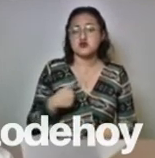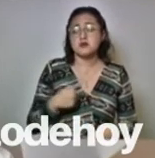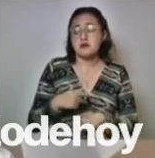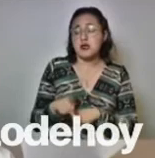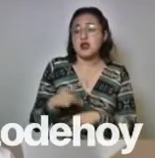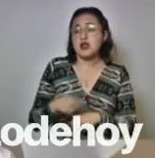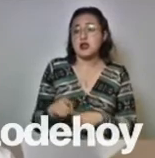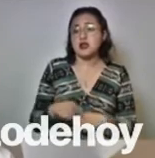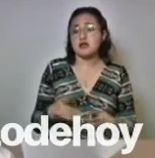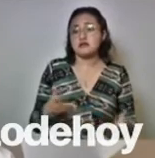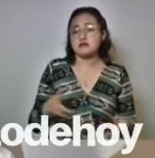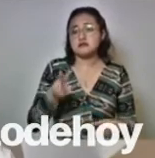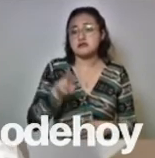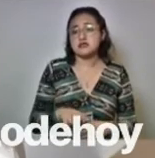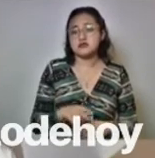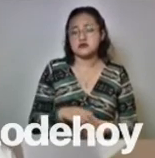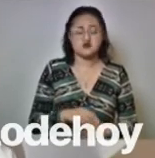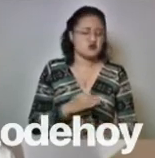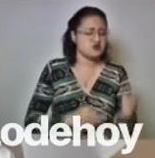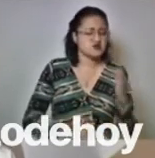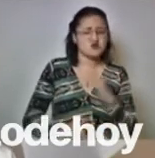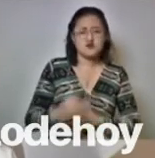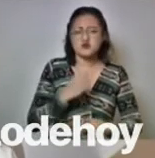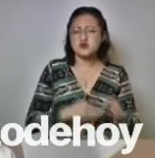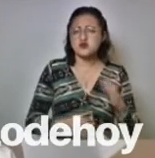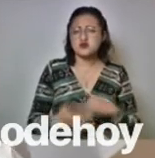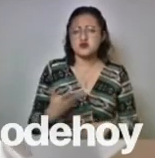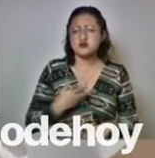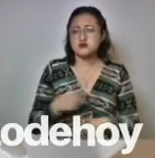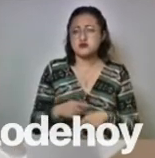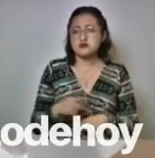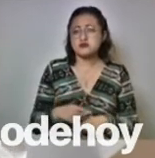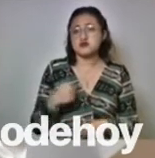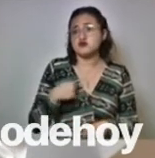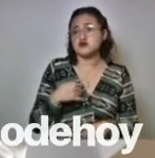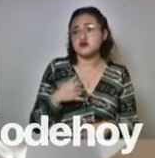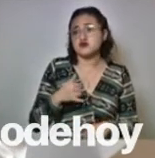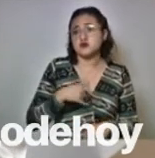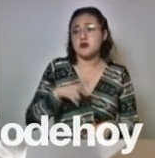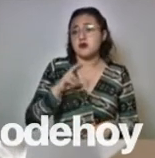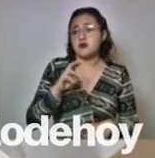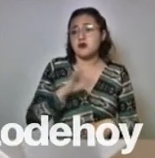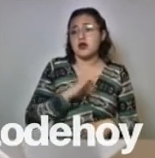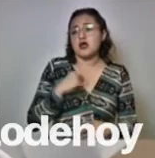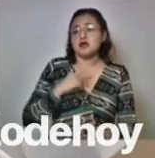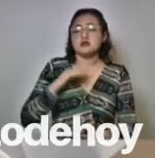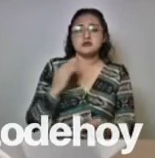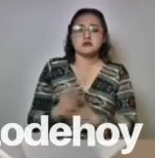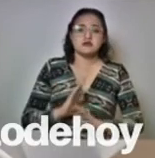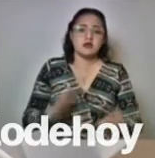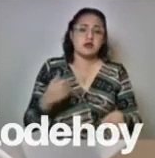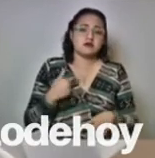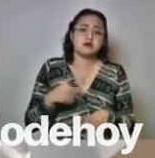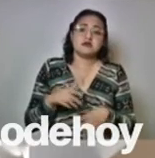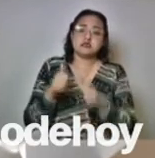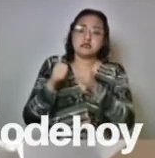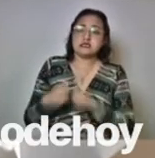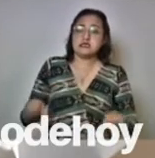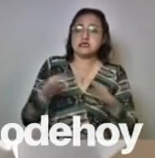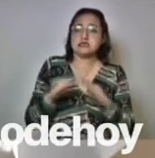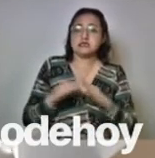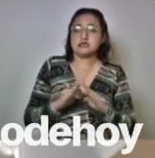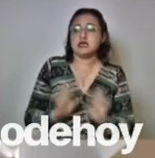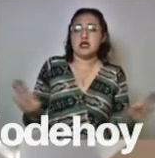riesgo, ¿sí? Todos estamos, pero yo no puedo parar, yo no me puedo encerrar. Yo no puedo